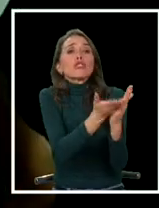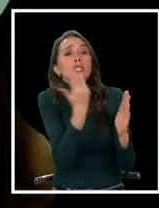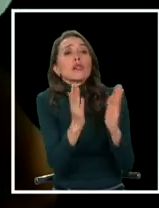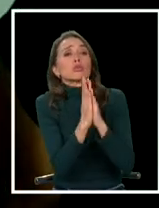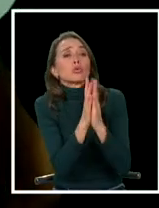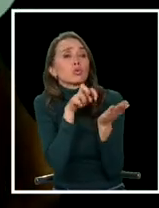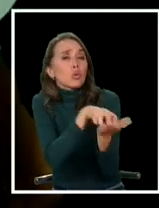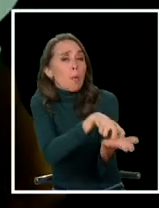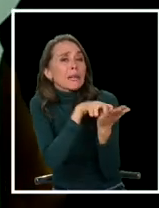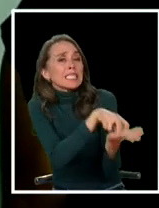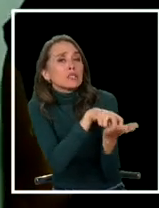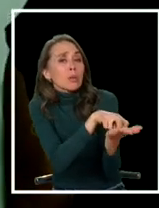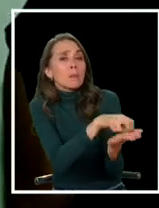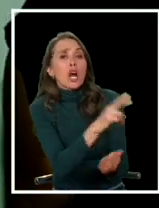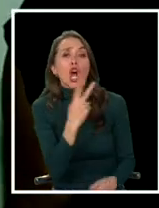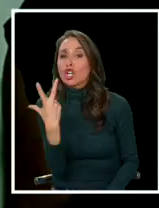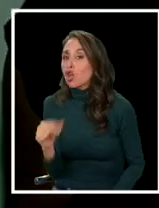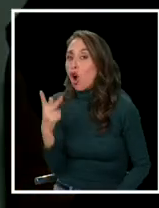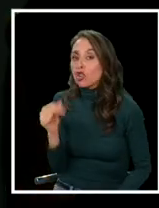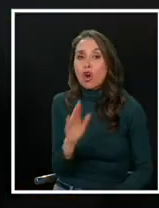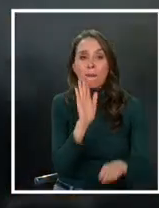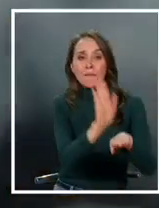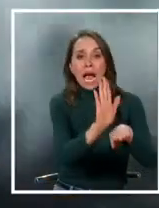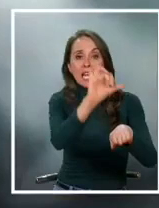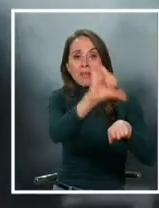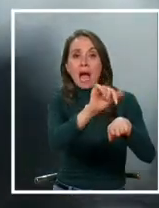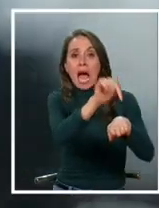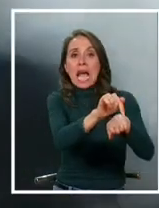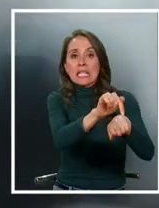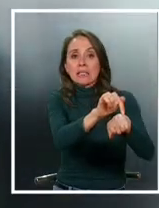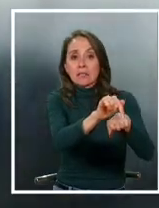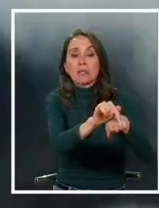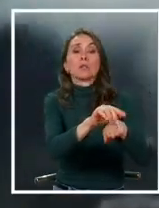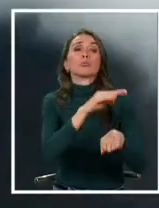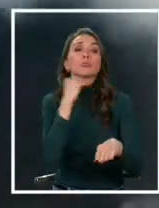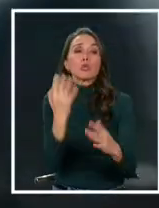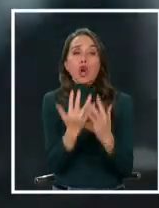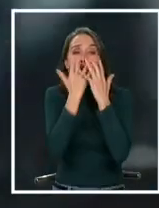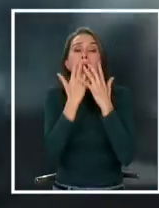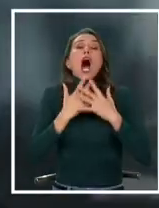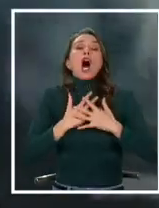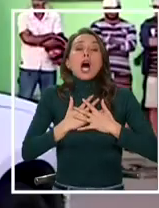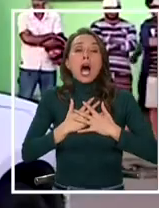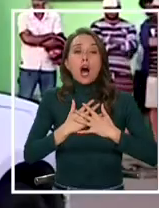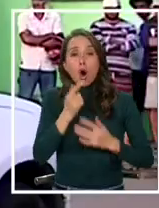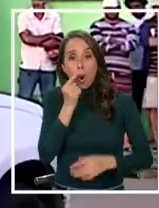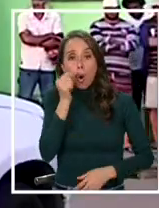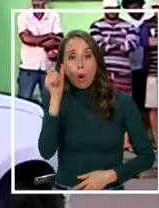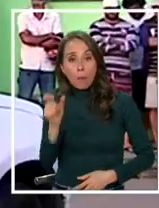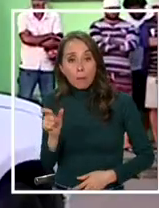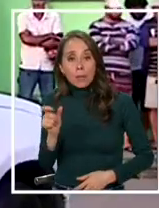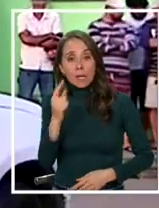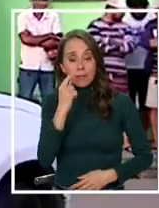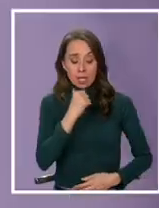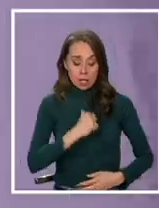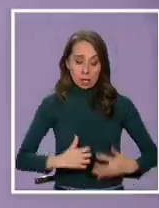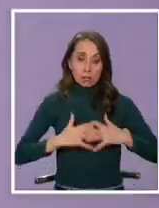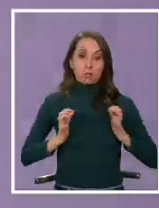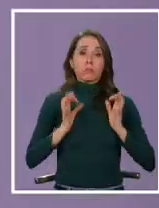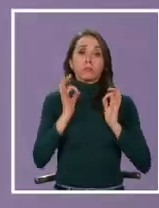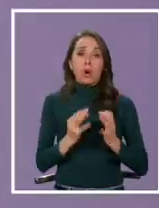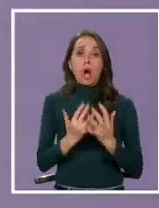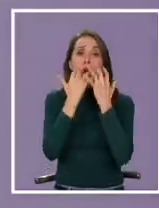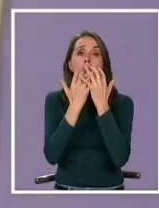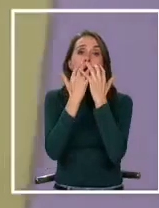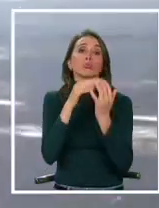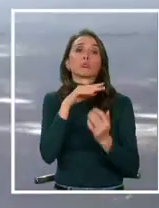supliqué y respondieron No no va a salir hechos que provocaron la muerte por asfixia de genivaldo según mostró la autopsia pero no